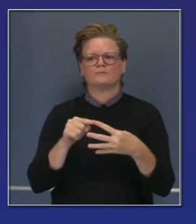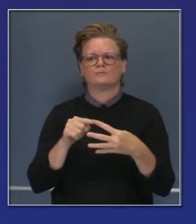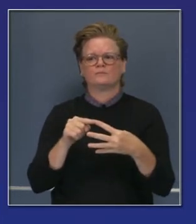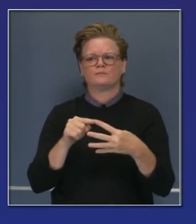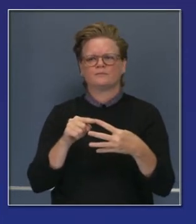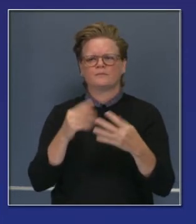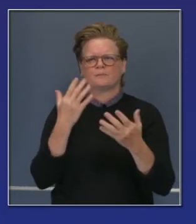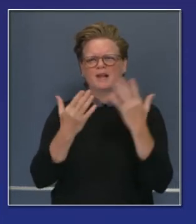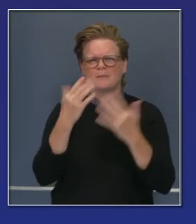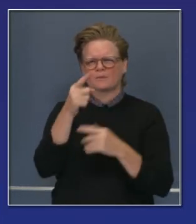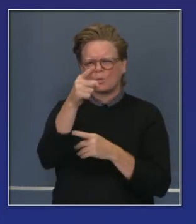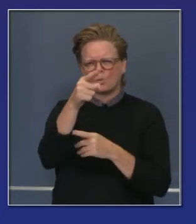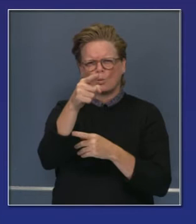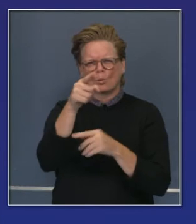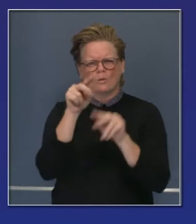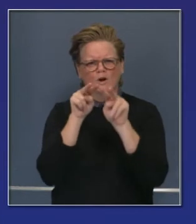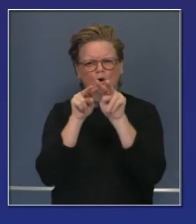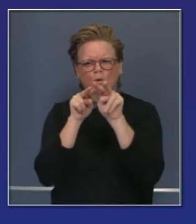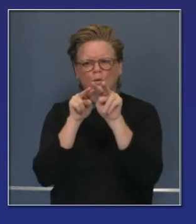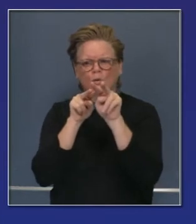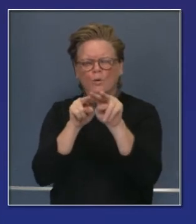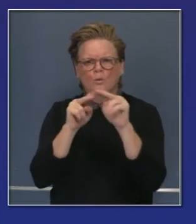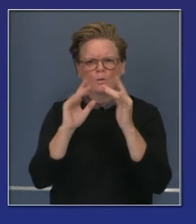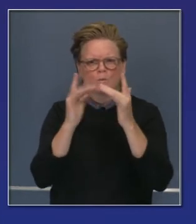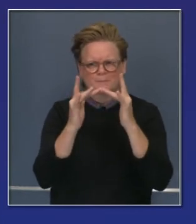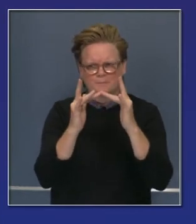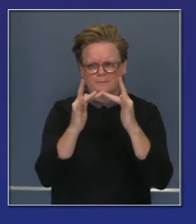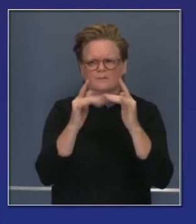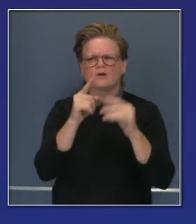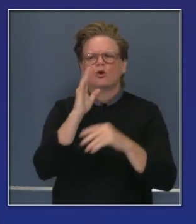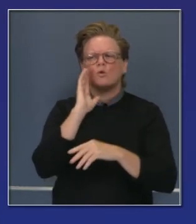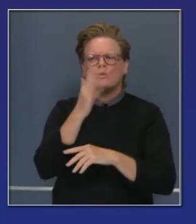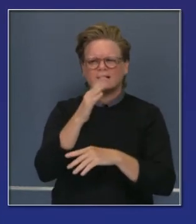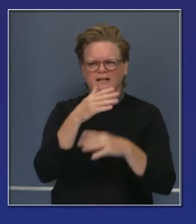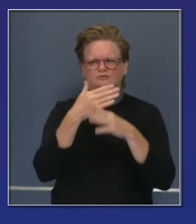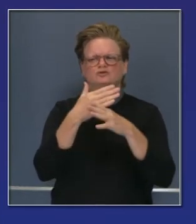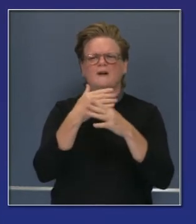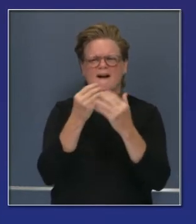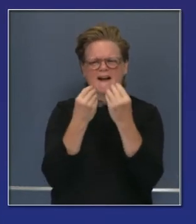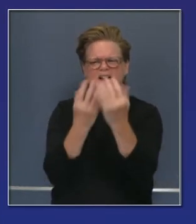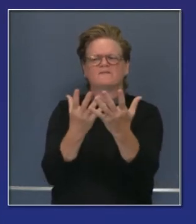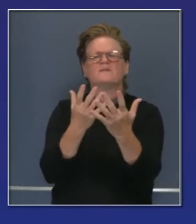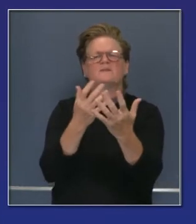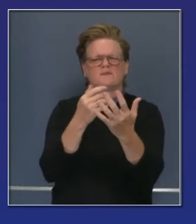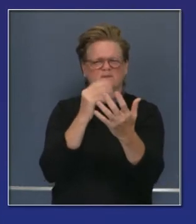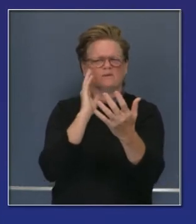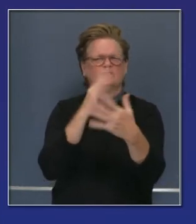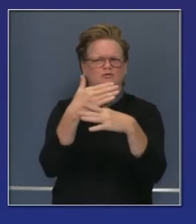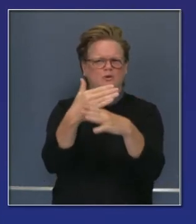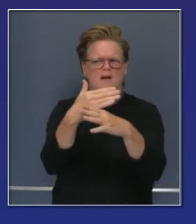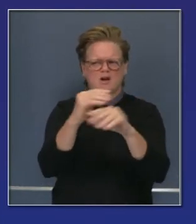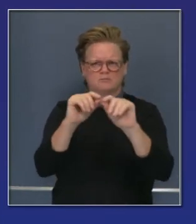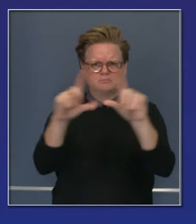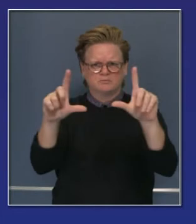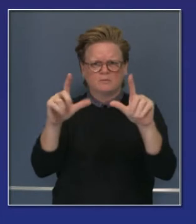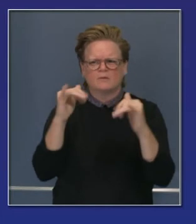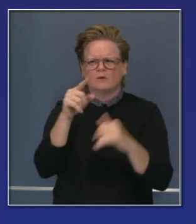Como la gente viendo la televisión, podrían visitar el sitio web que voy a anunciar en un momento para fijarse y ver